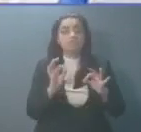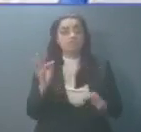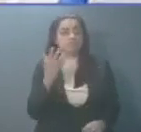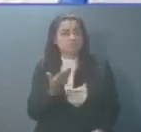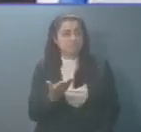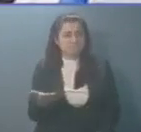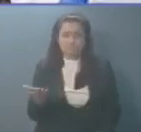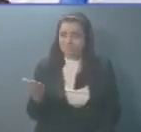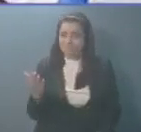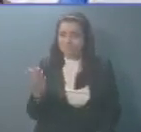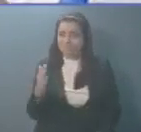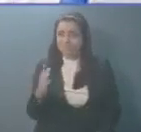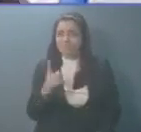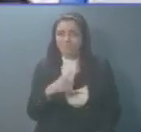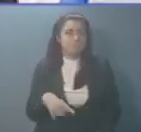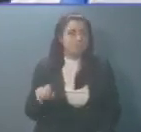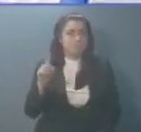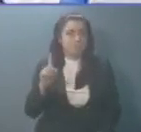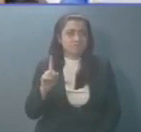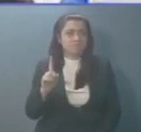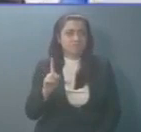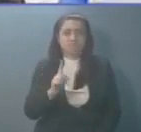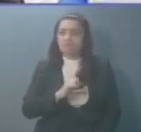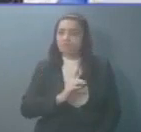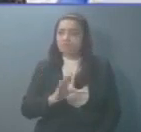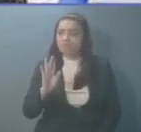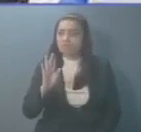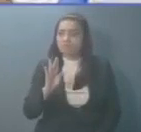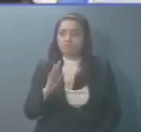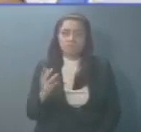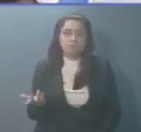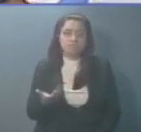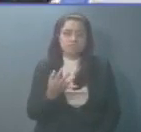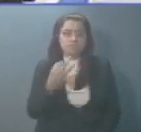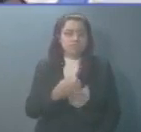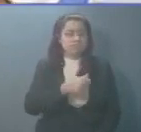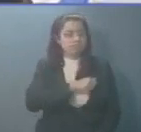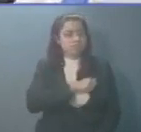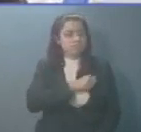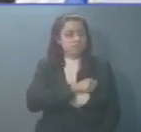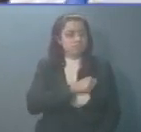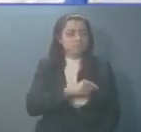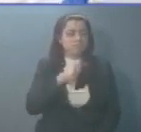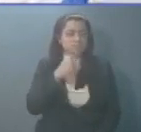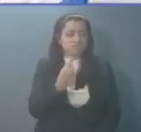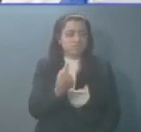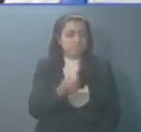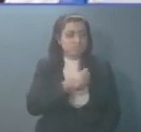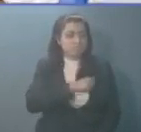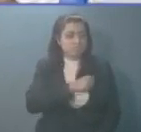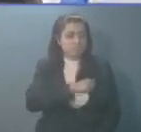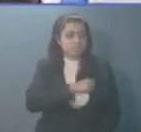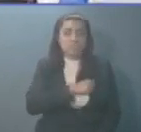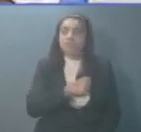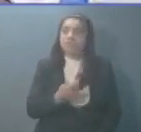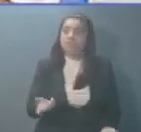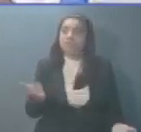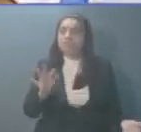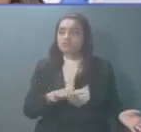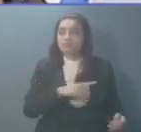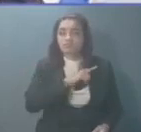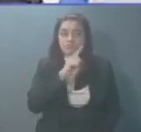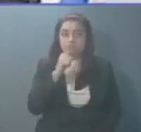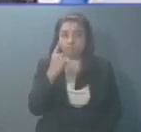cosas que no o que nunca son responsabilidad a quien se la atribuye. Muchas veces hay